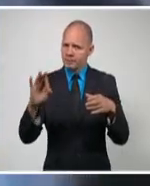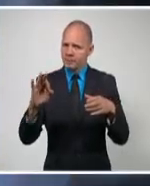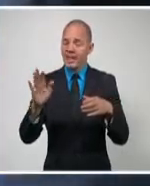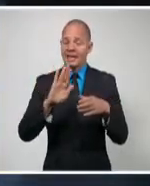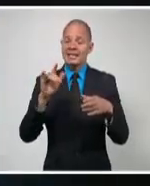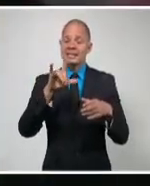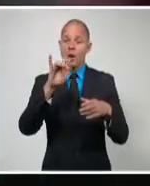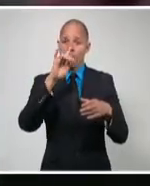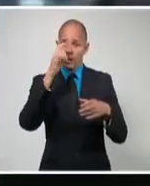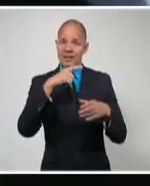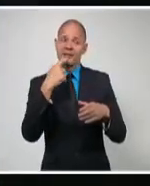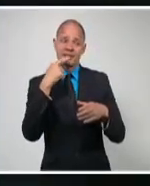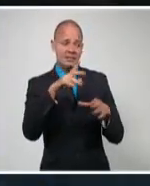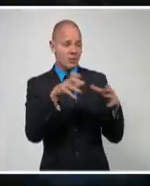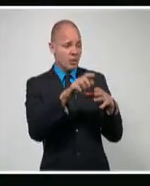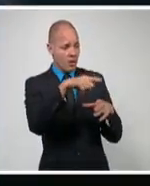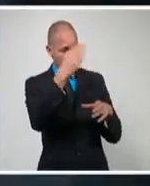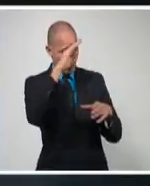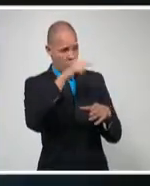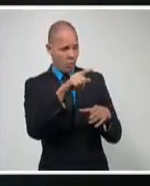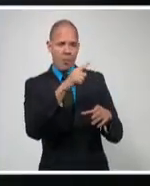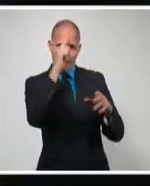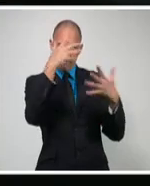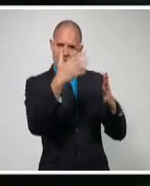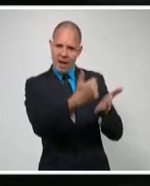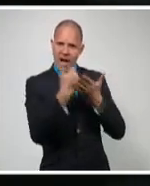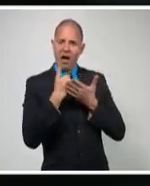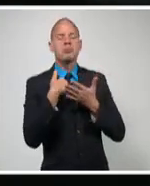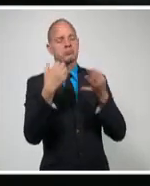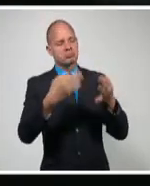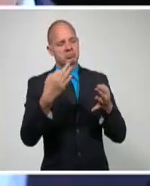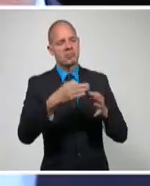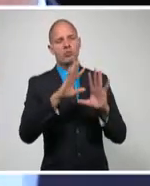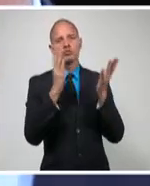reclamo de su plena libertad y condenó el recrudecimiento del bloqueo